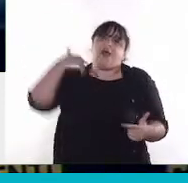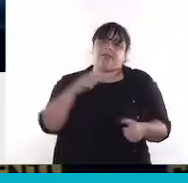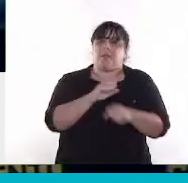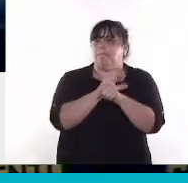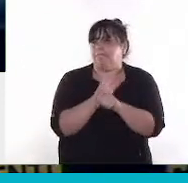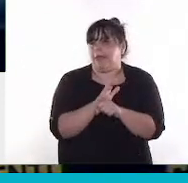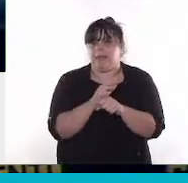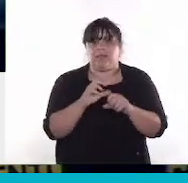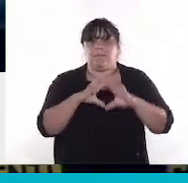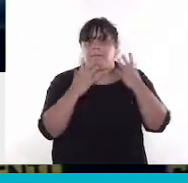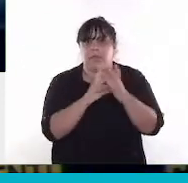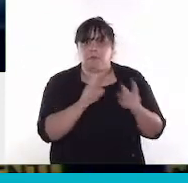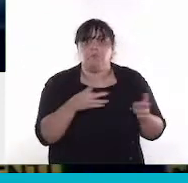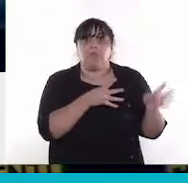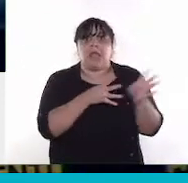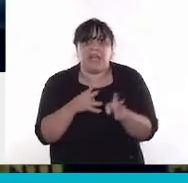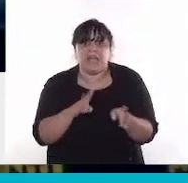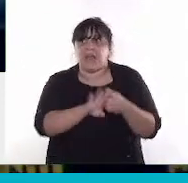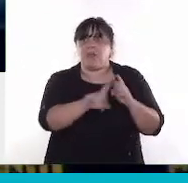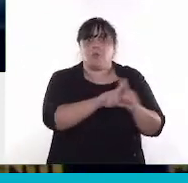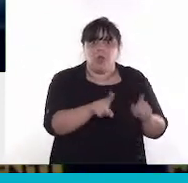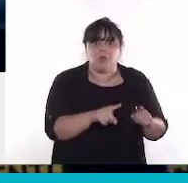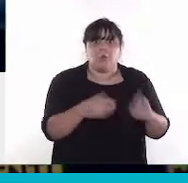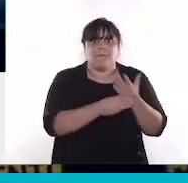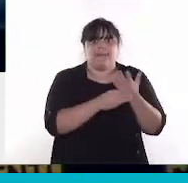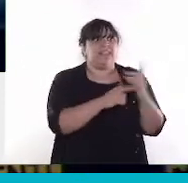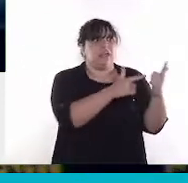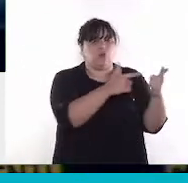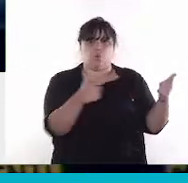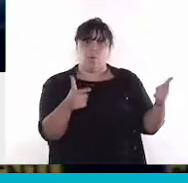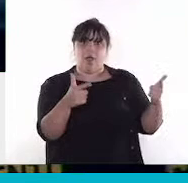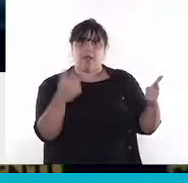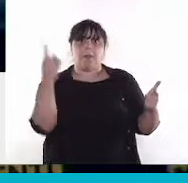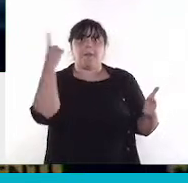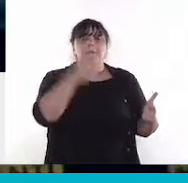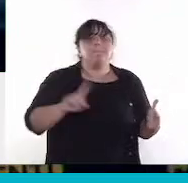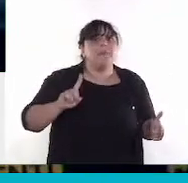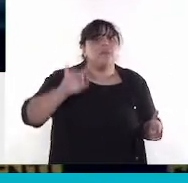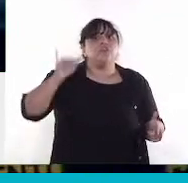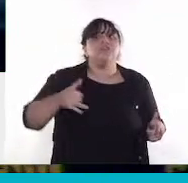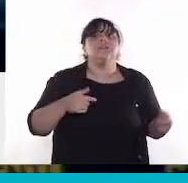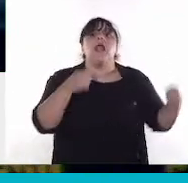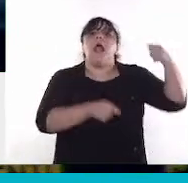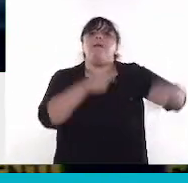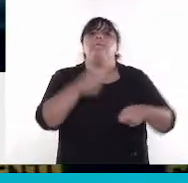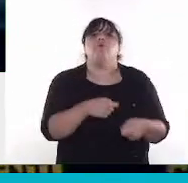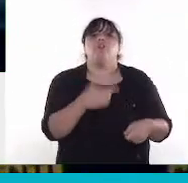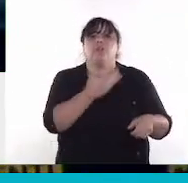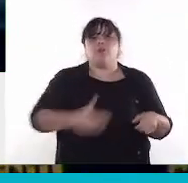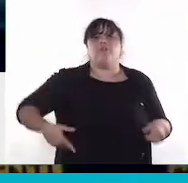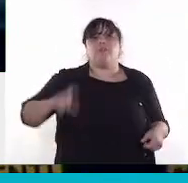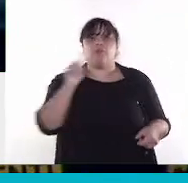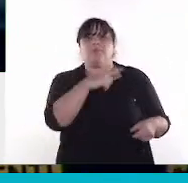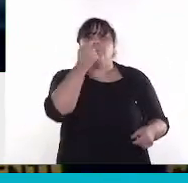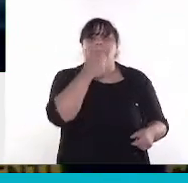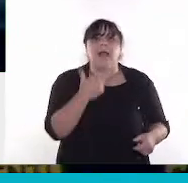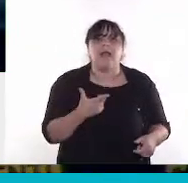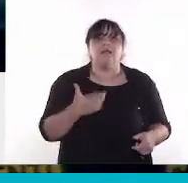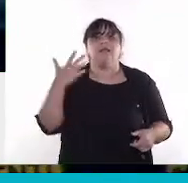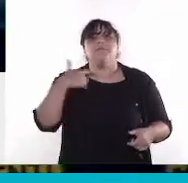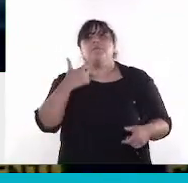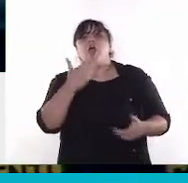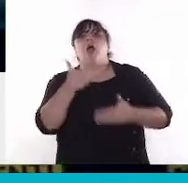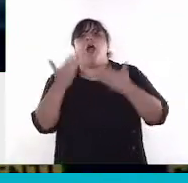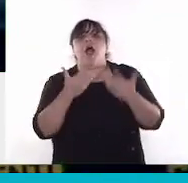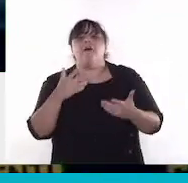pandemia, ni guerra, ni deuda. Pero sí lo que vinieron a aportarle a los argentinos, a las argentinas,